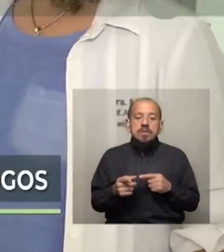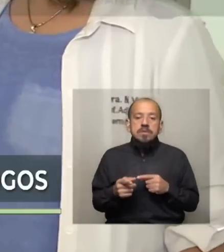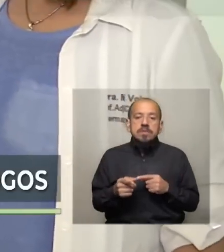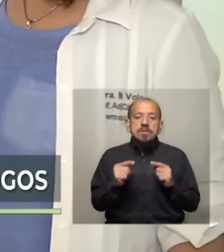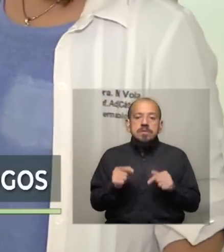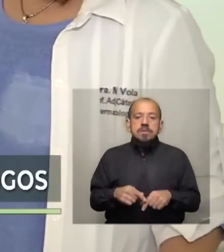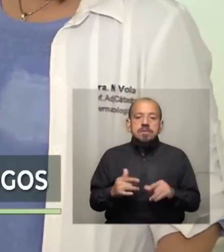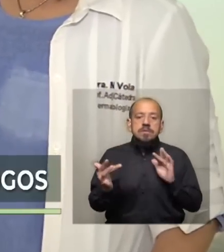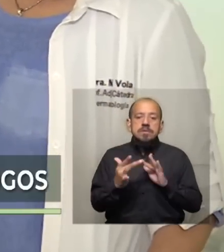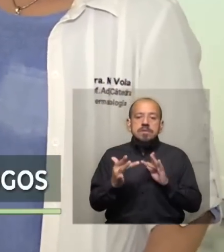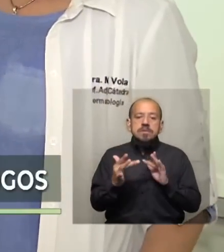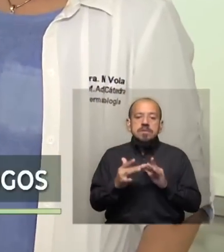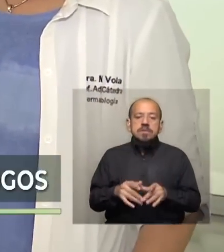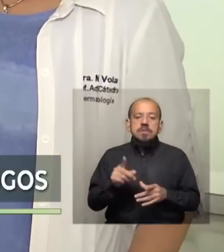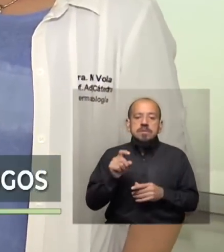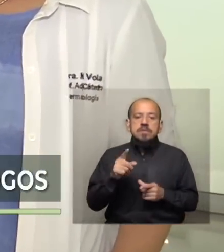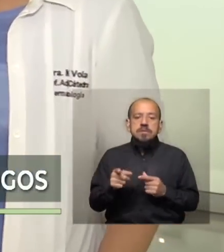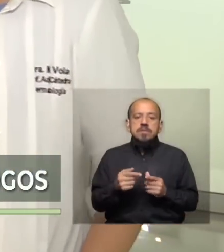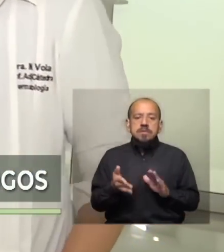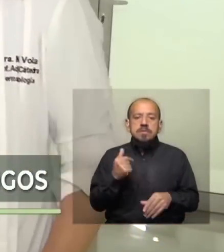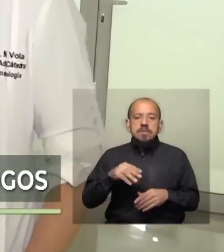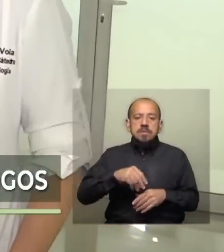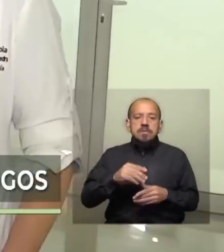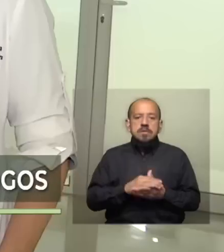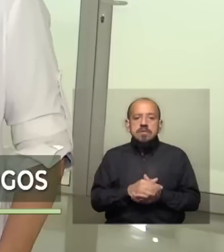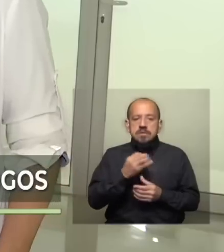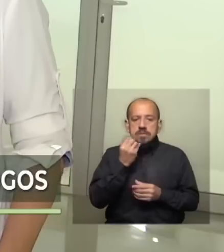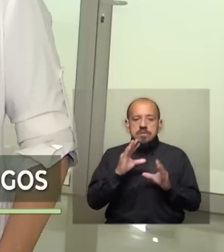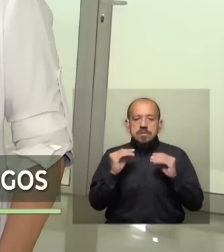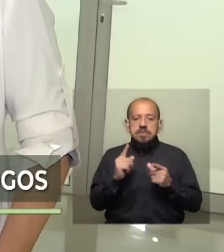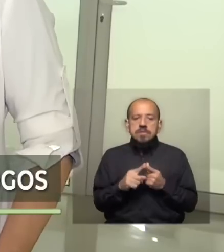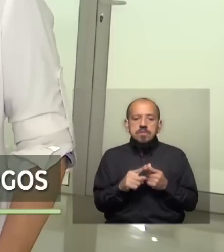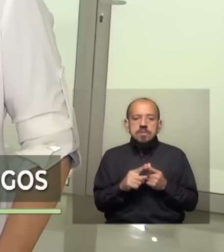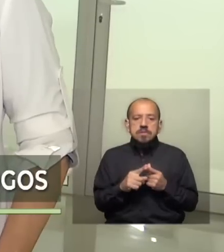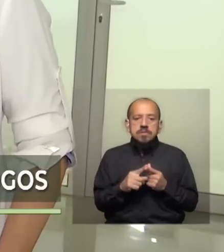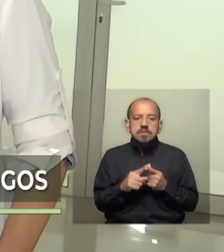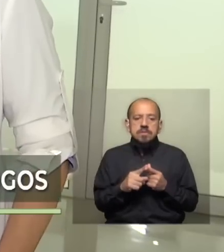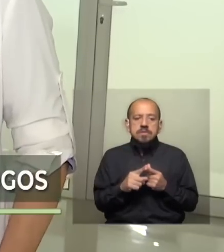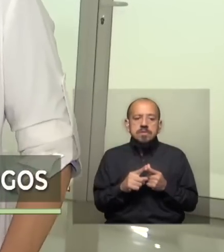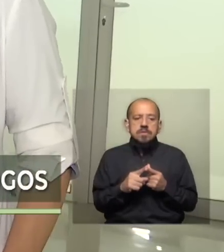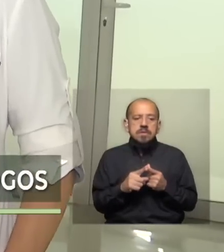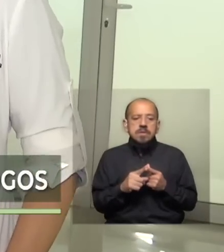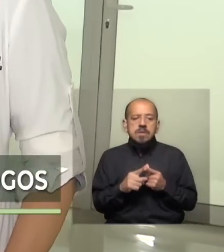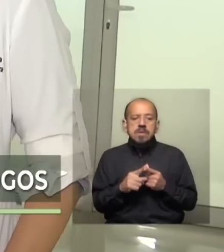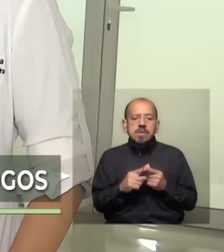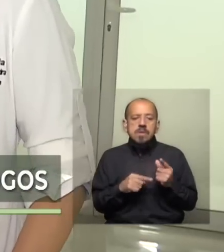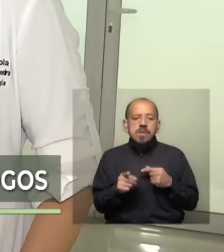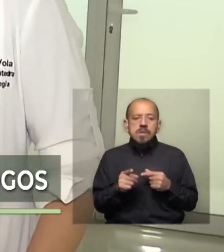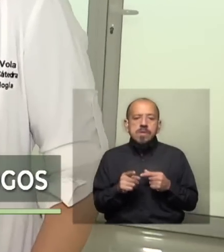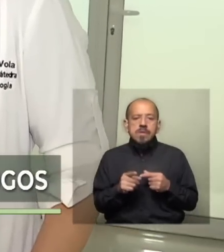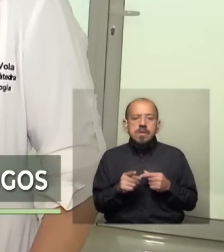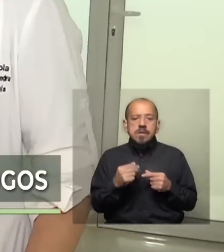contacto con esta agua con más alto buenas noches para todos bueno tener en cuenta que el problema